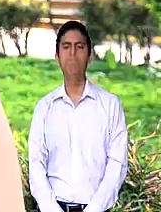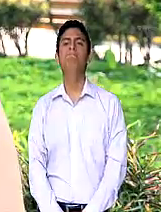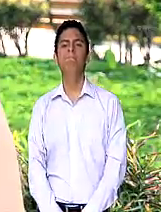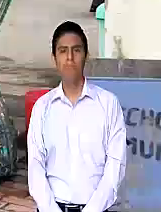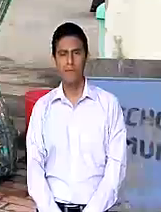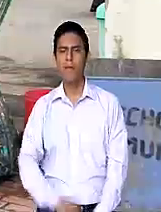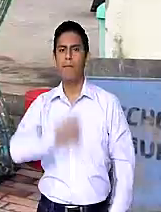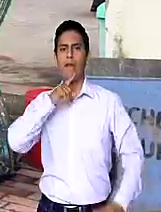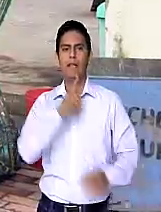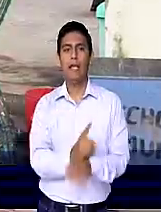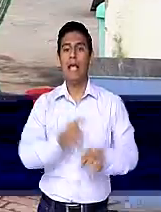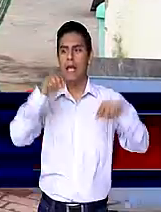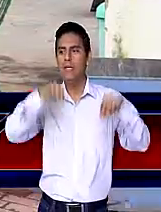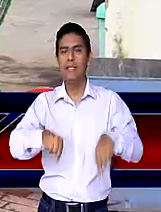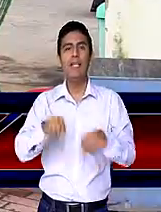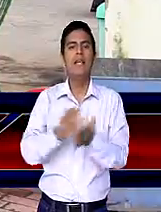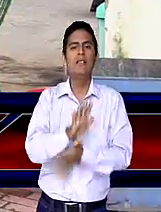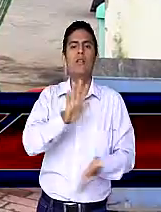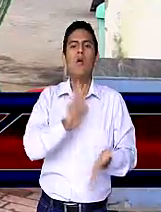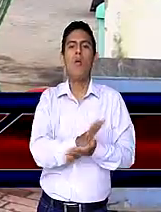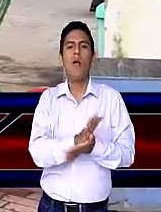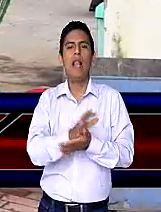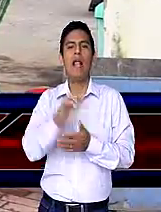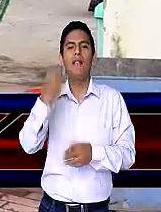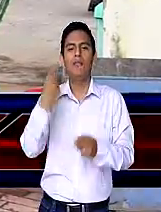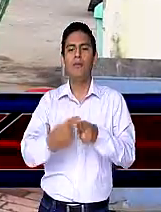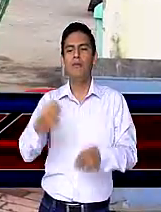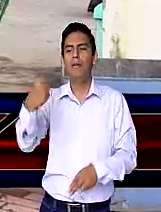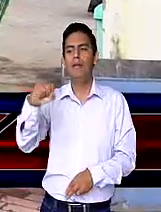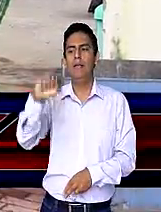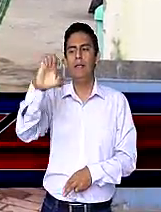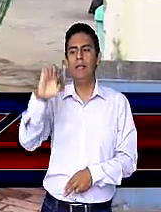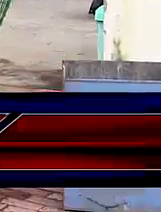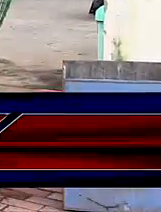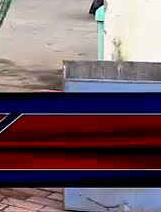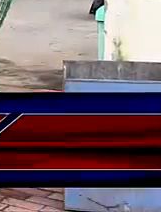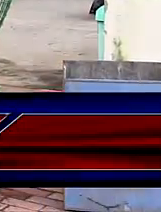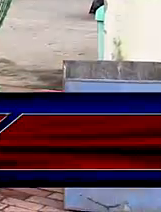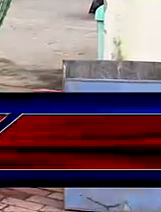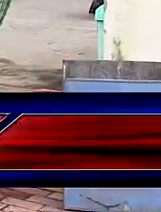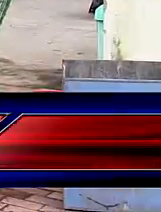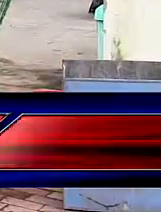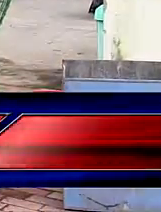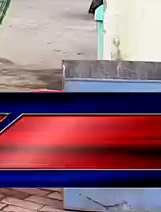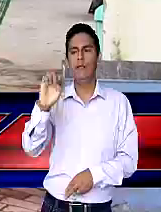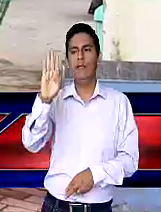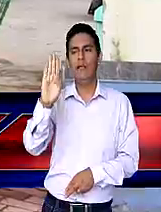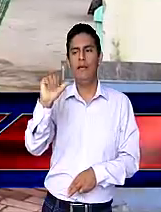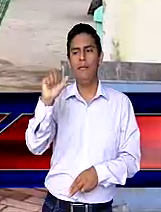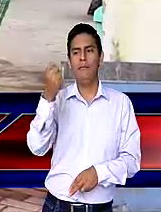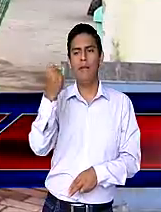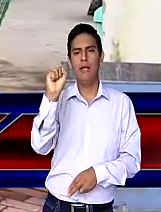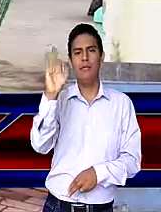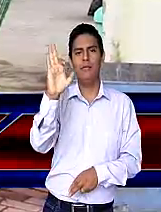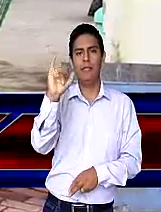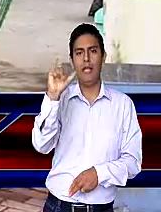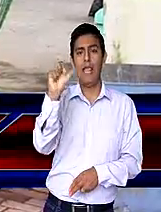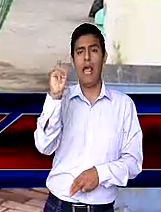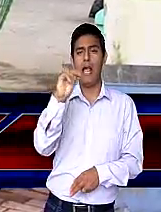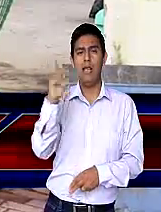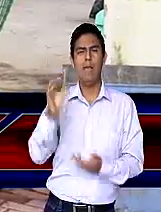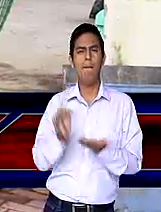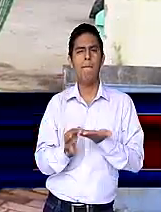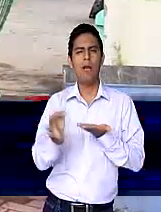información. Efectivamente, Rocío, nos encontramos en la Escuela Sebastián de Benalcázar de la parroquia El Heno, donde la alcaldía de Lago